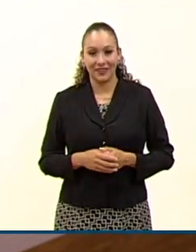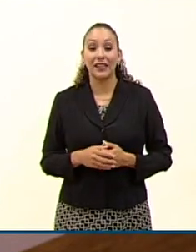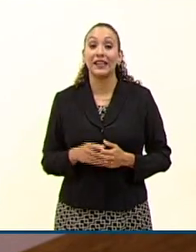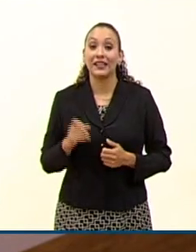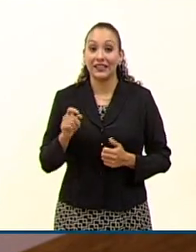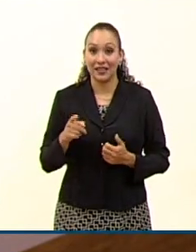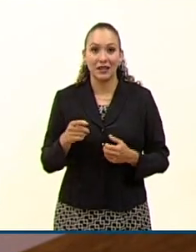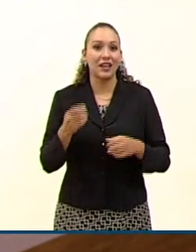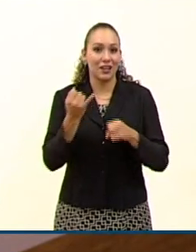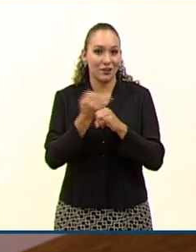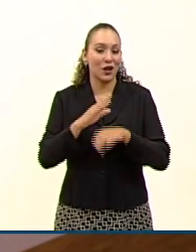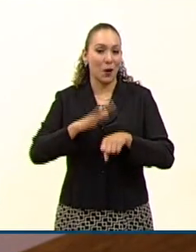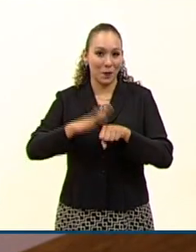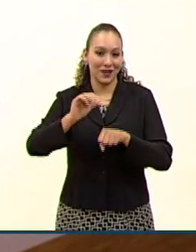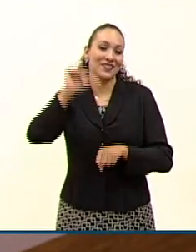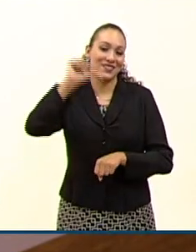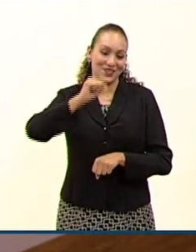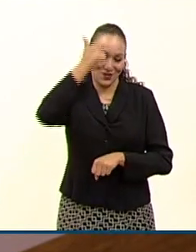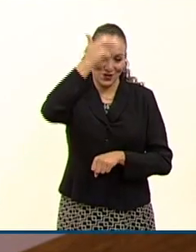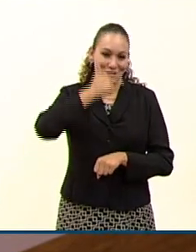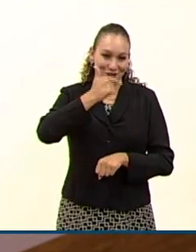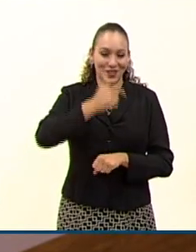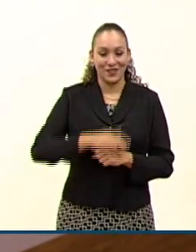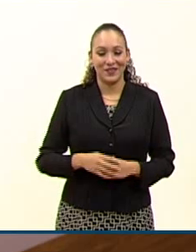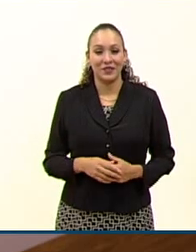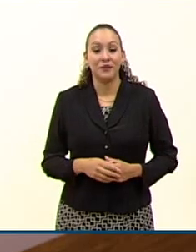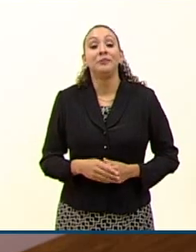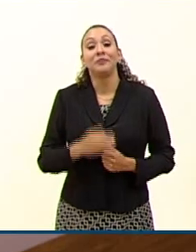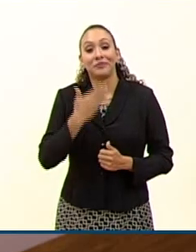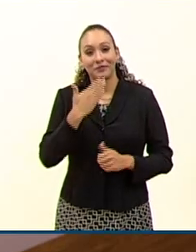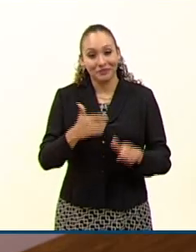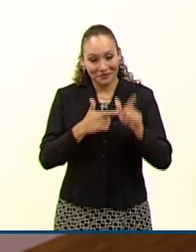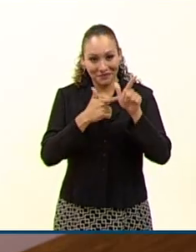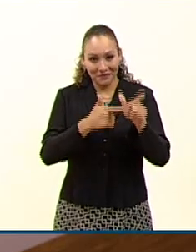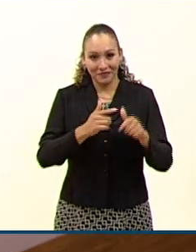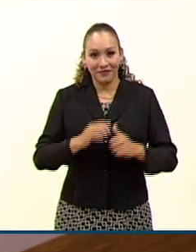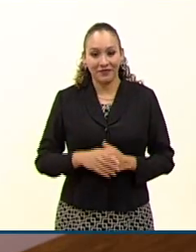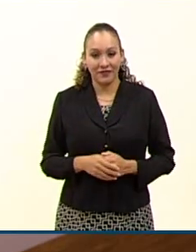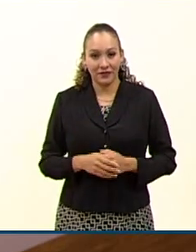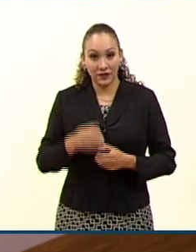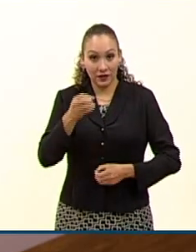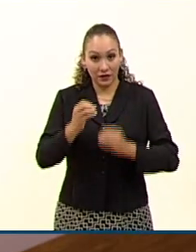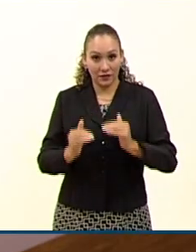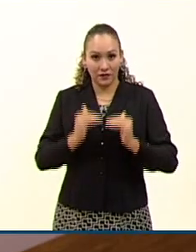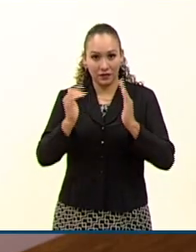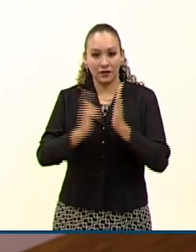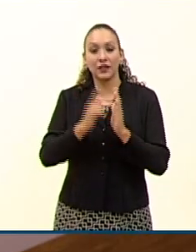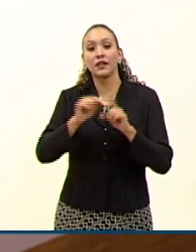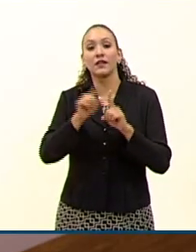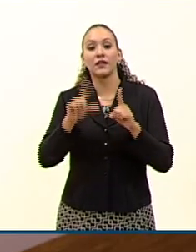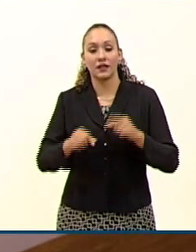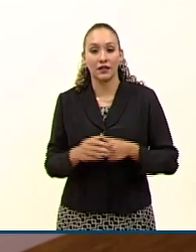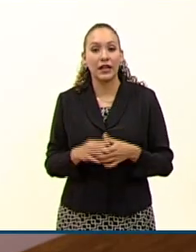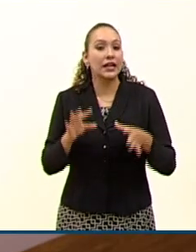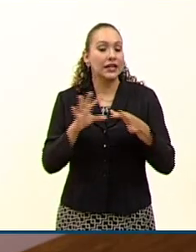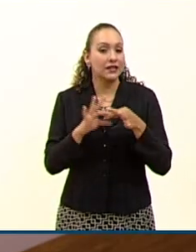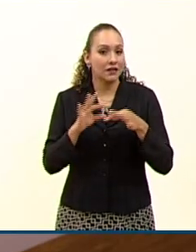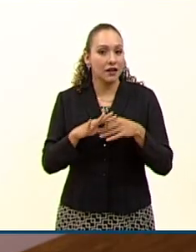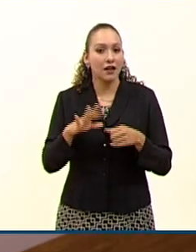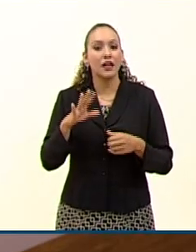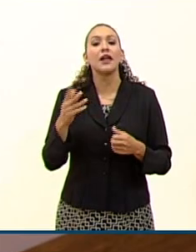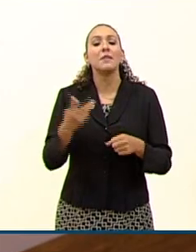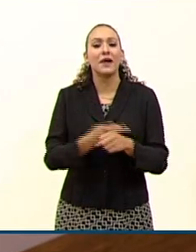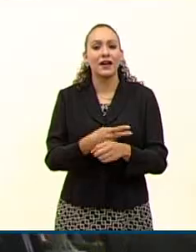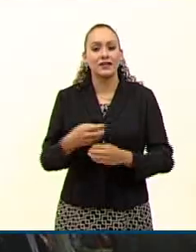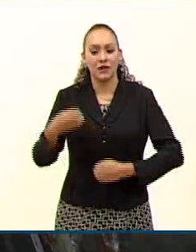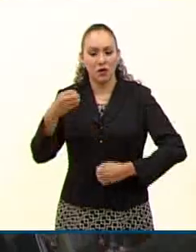supuesto los detalles en nuestro noticiario nocturno. Seguimos con las noticias porque la Suprema Corte destacó algunos elementos del juicio de